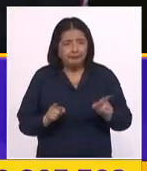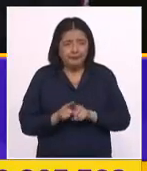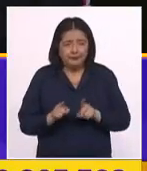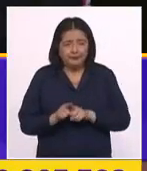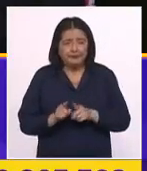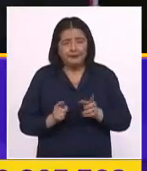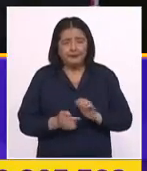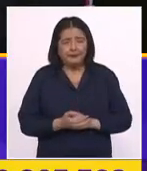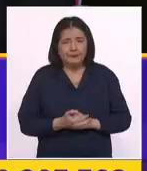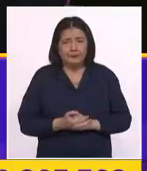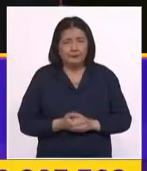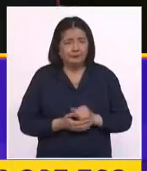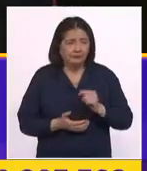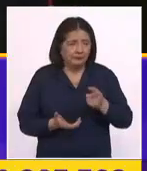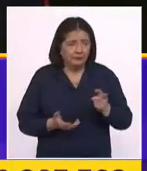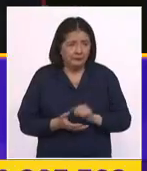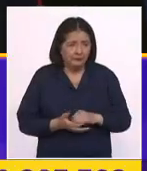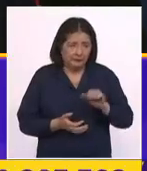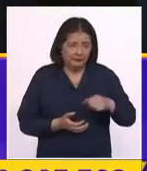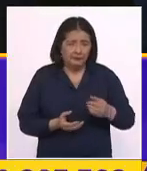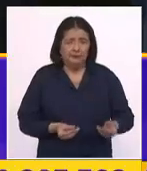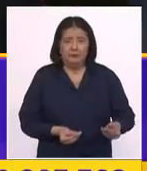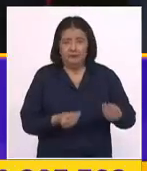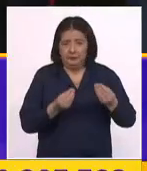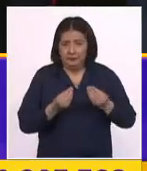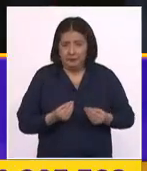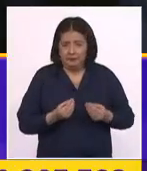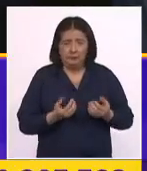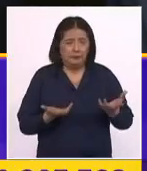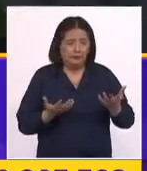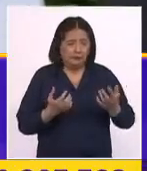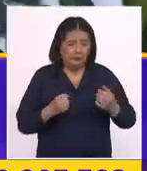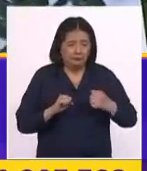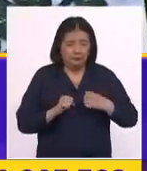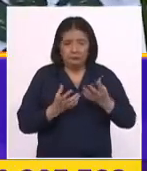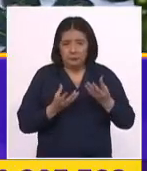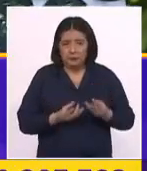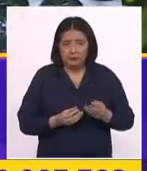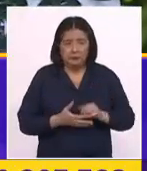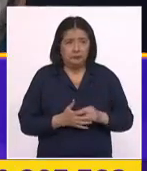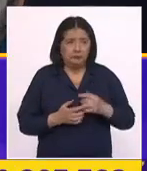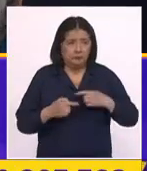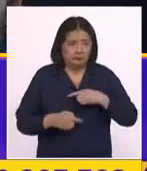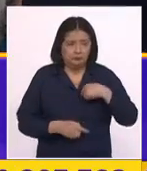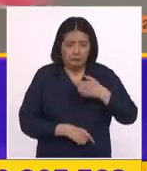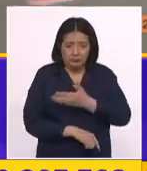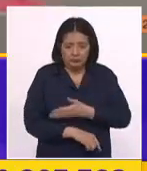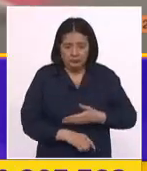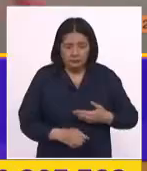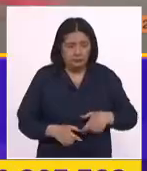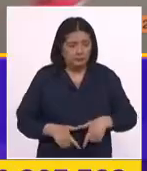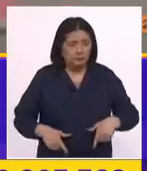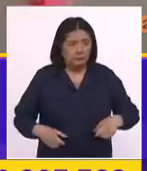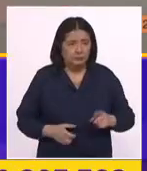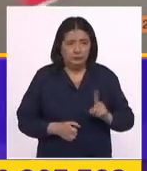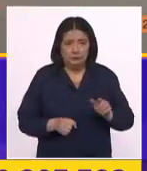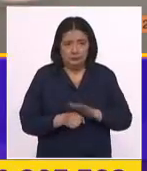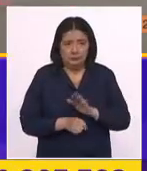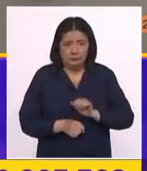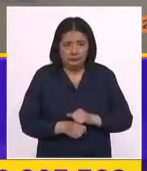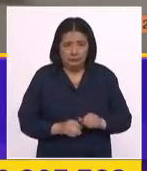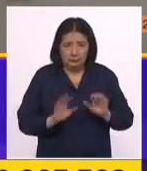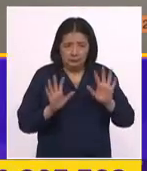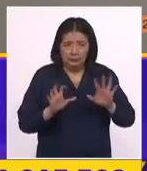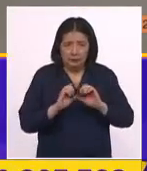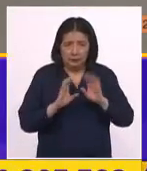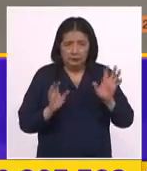también, o sea, eso de que sí, nos daban una indumentaria muy limitada, que es un polo y short, ¿no? Que no es suficiente para estar 10